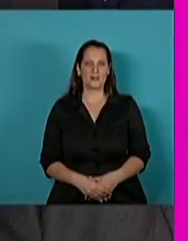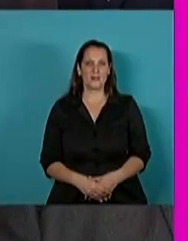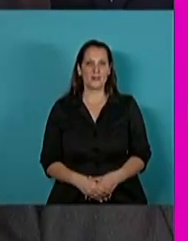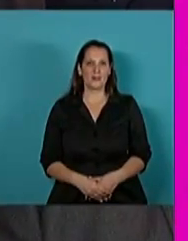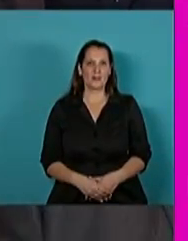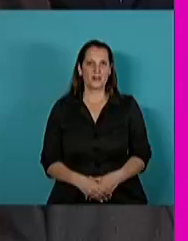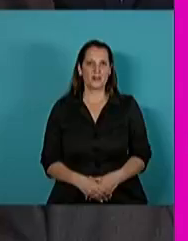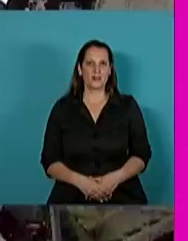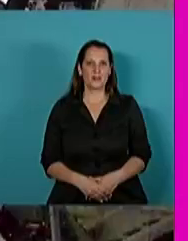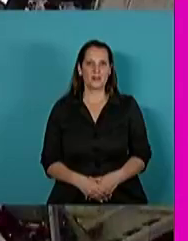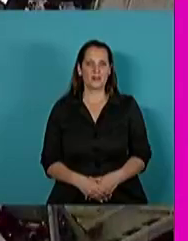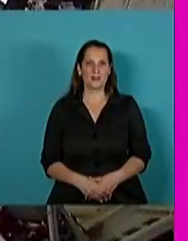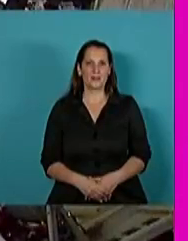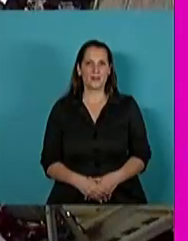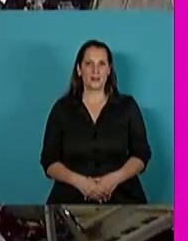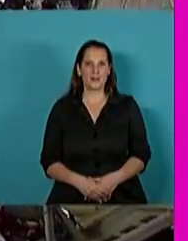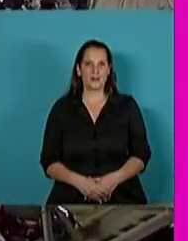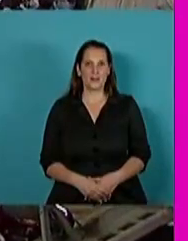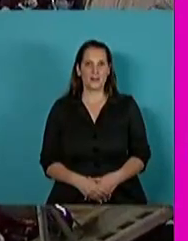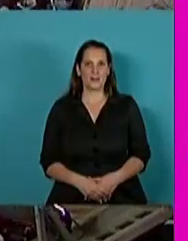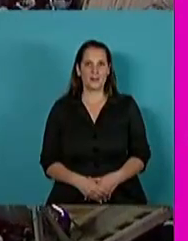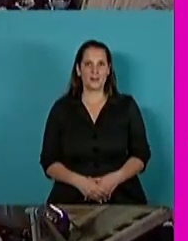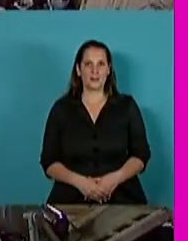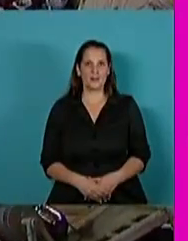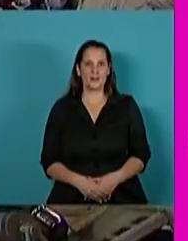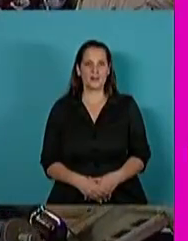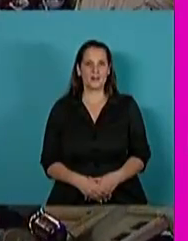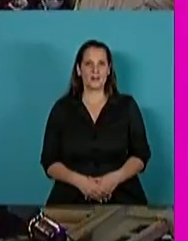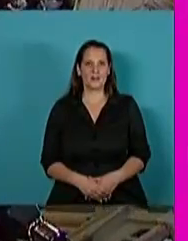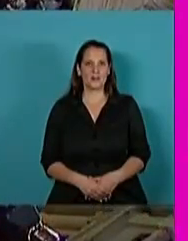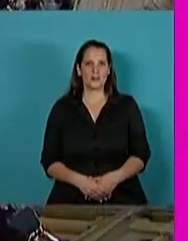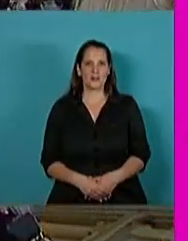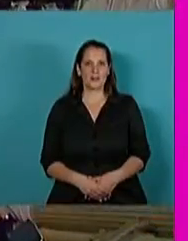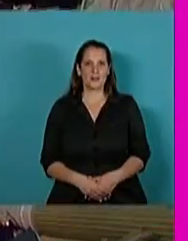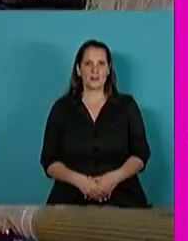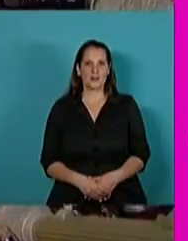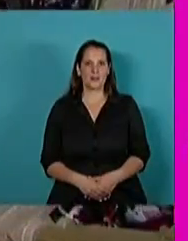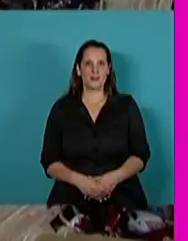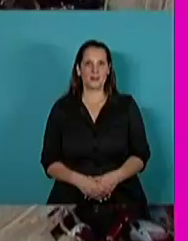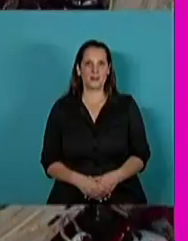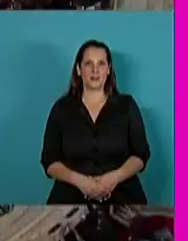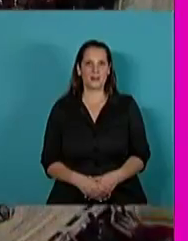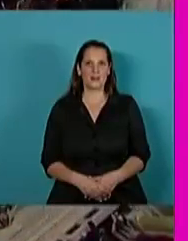Sí. Así que bueno, como digo, Axel, ¿qué pasó? Debutamos el 19, asumimos el 19. Me gusta asumimos está el 19.